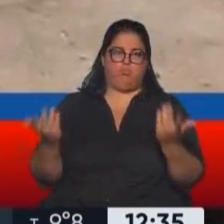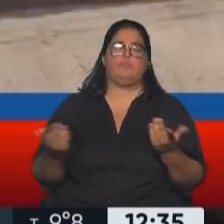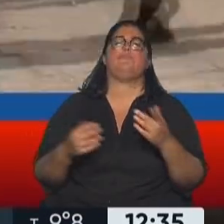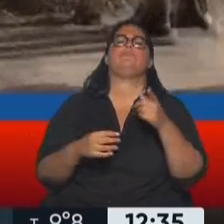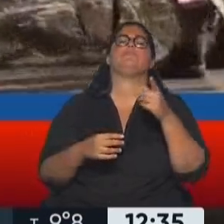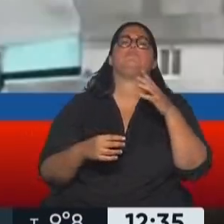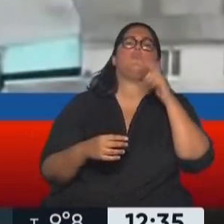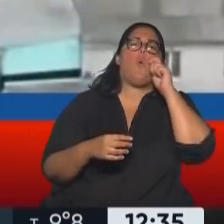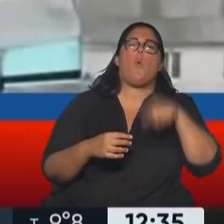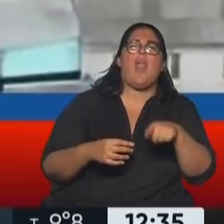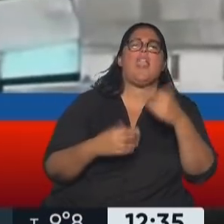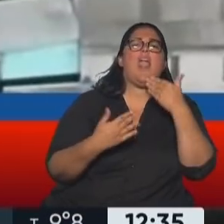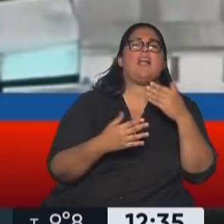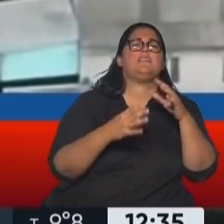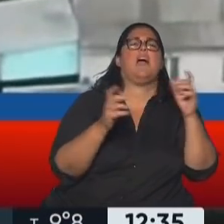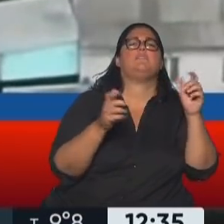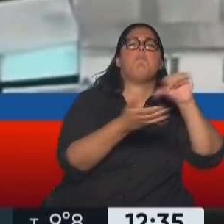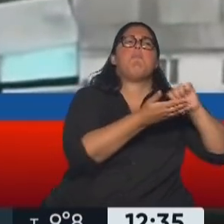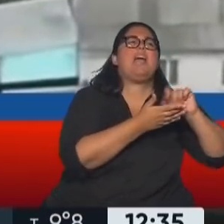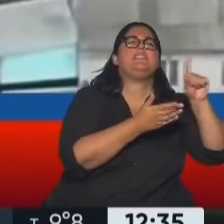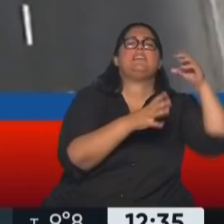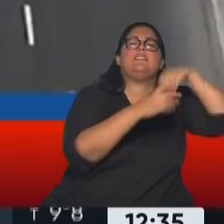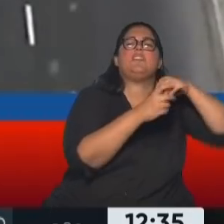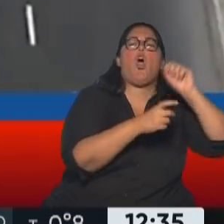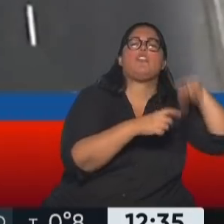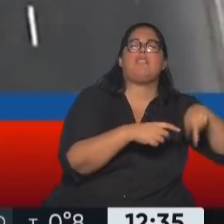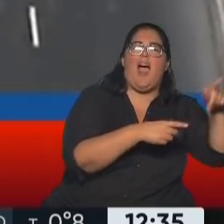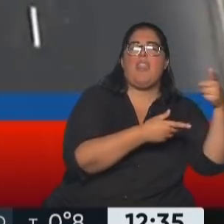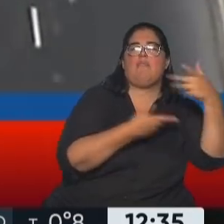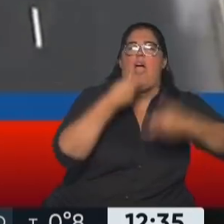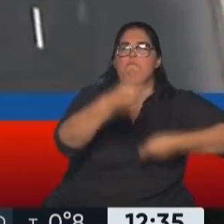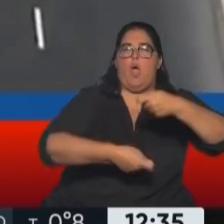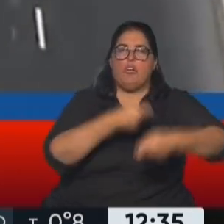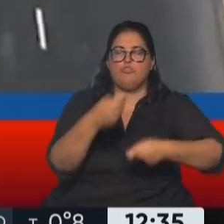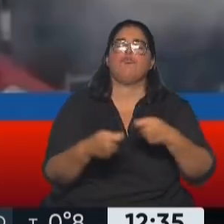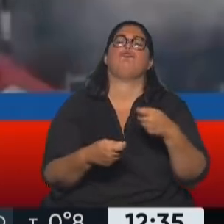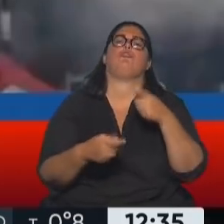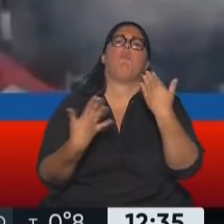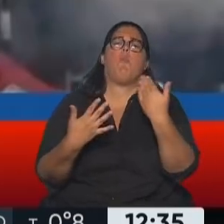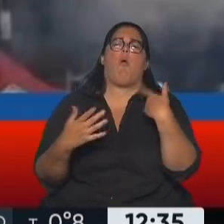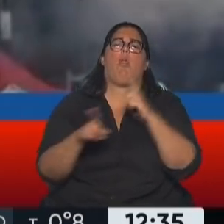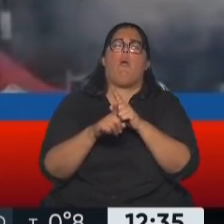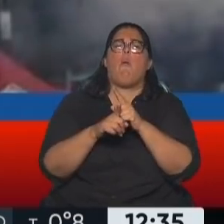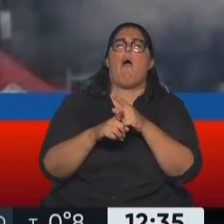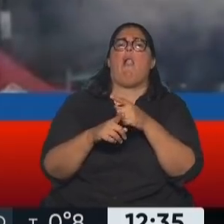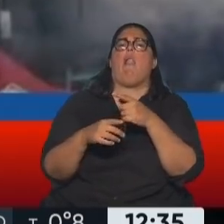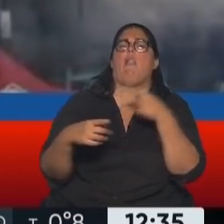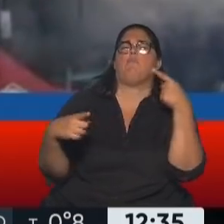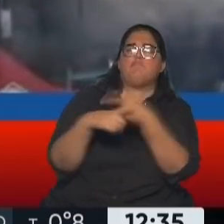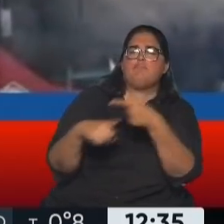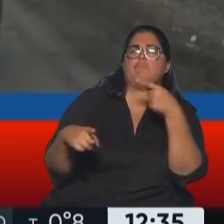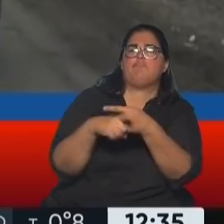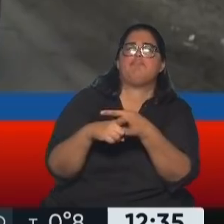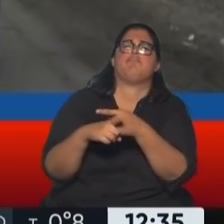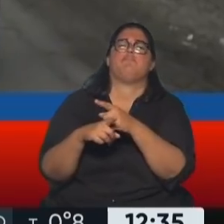los países de la OTAN, logró complicar la estrategia rusa de ataques en profundidad con grandes columnas de blindados golpeando sus líneas